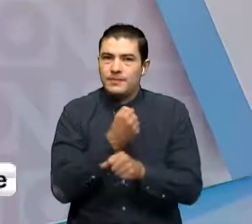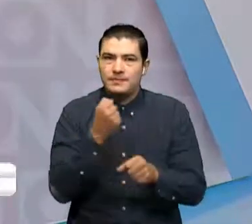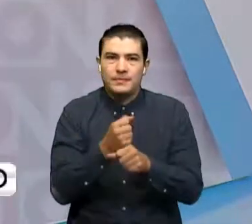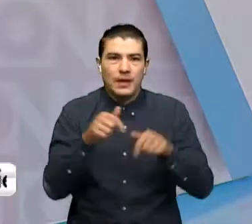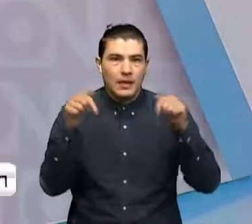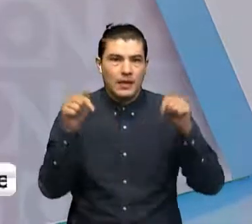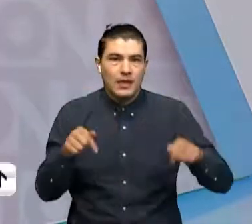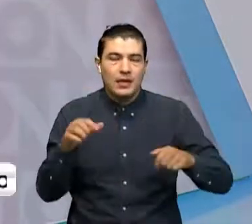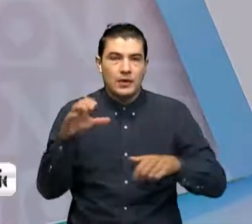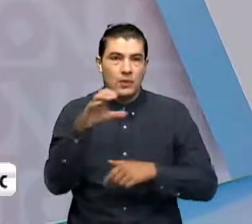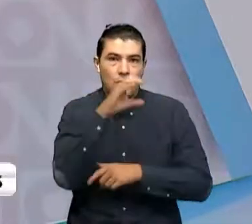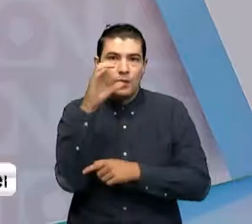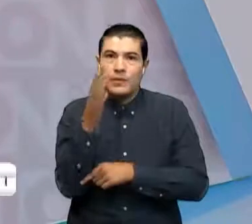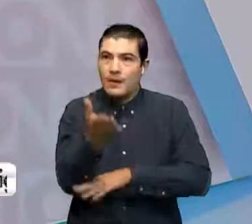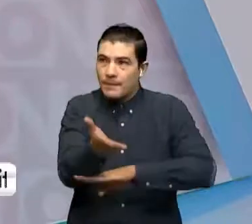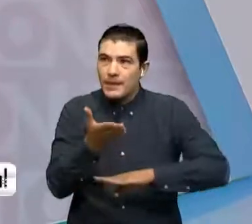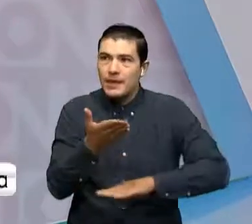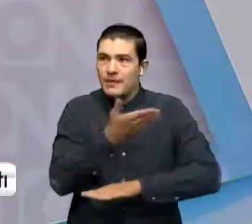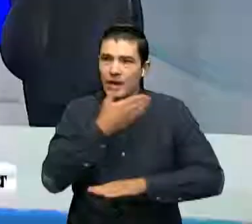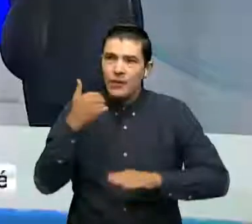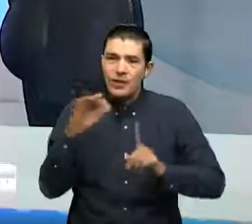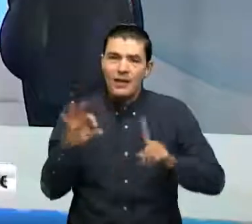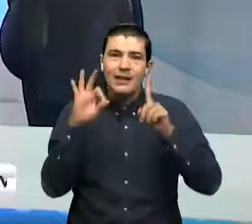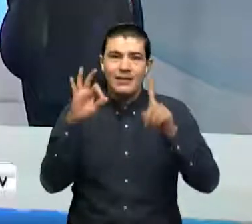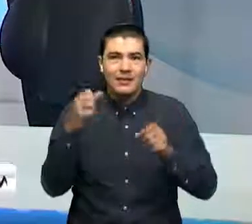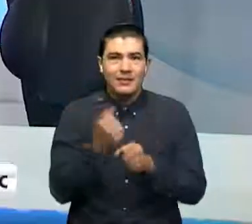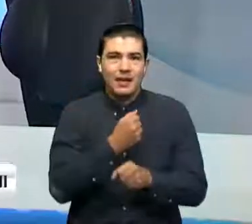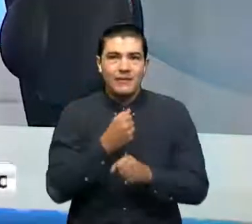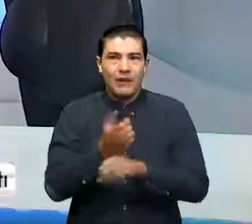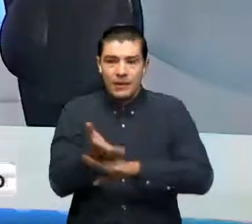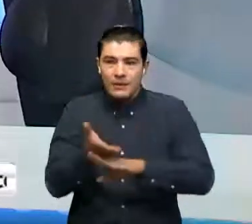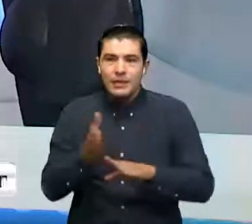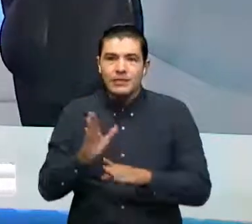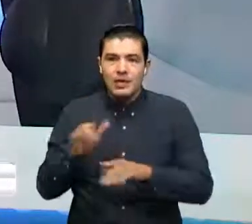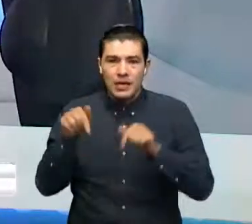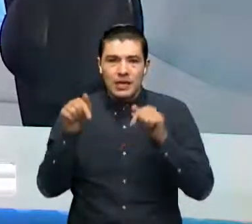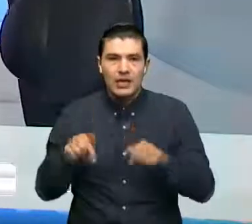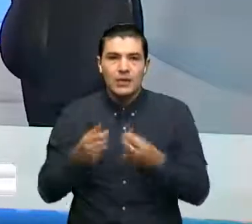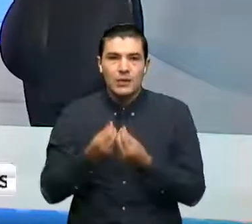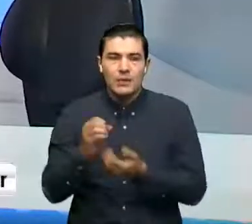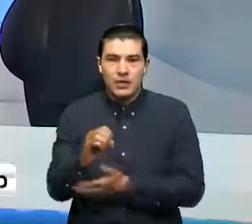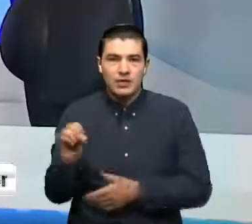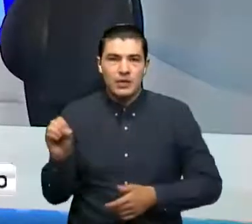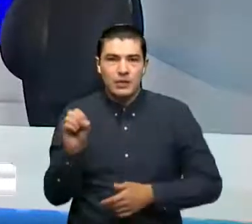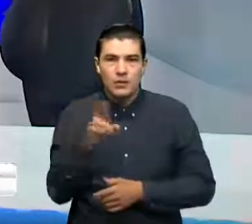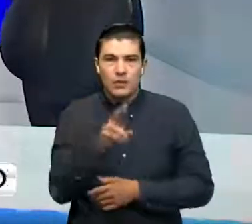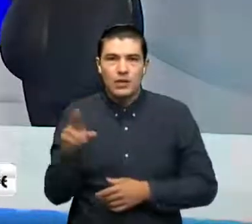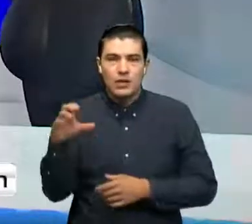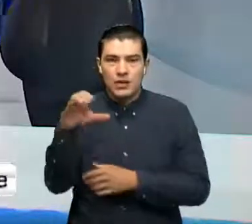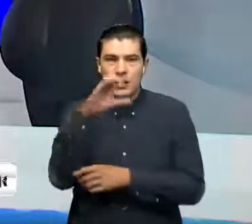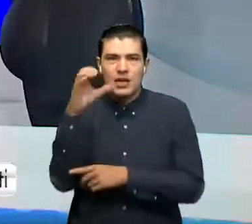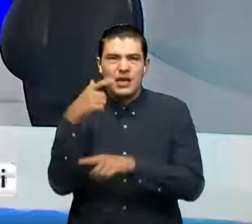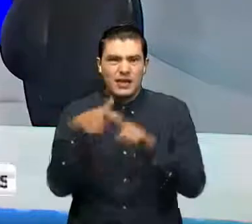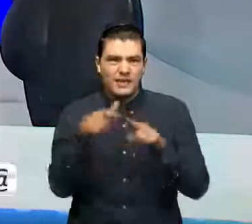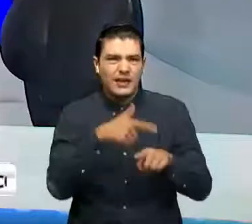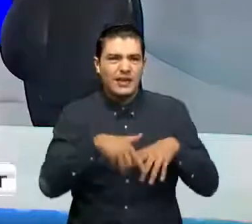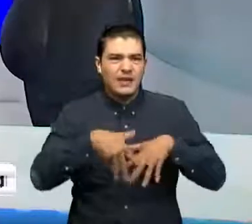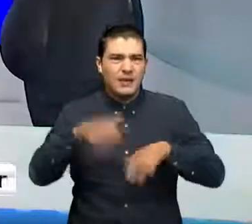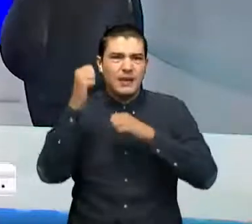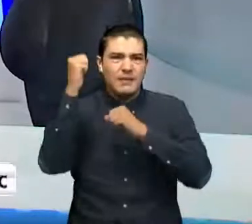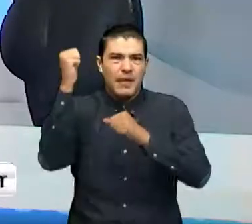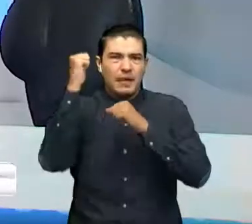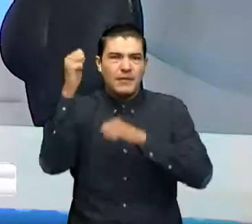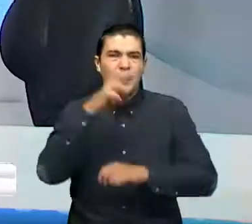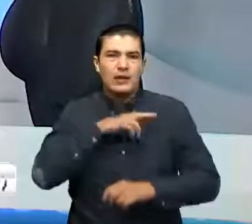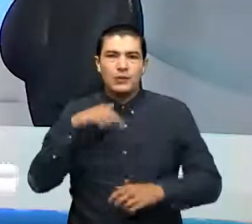garantías para sus trabajos. Vamos a iniciar con nuestros compañeros en el oriente colombiano. Se registraron diferentes movilizaciones, John, y vamos a